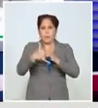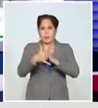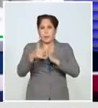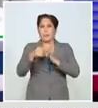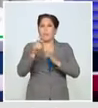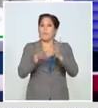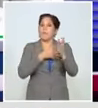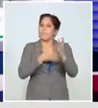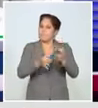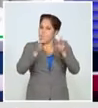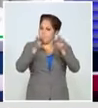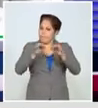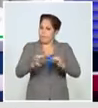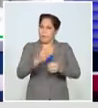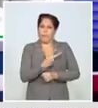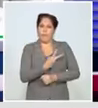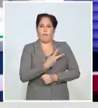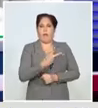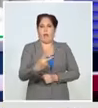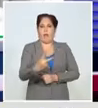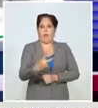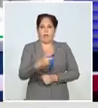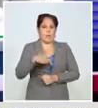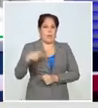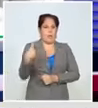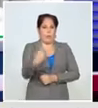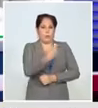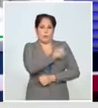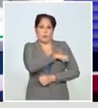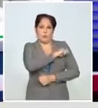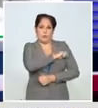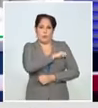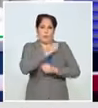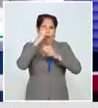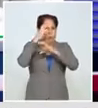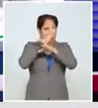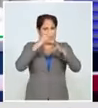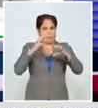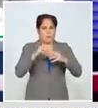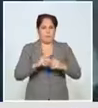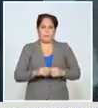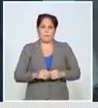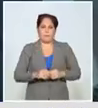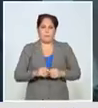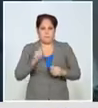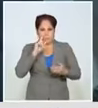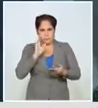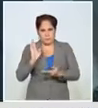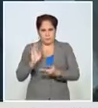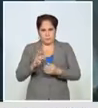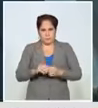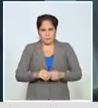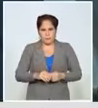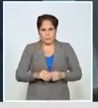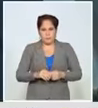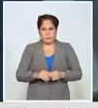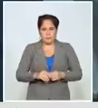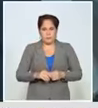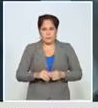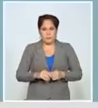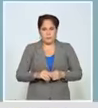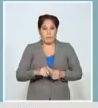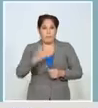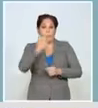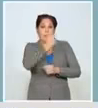realza el valor de nuestra ciencia cubana. Veamos el reporte. El candidato